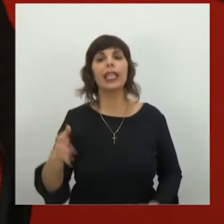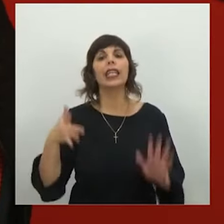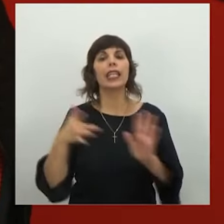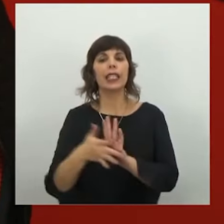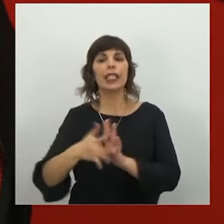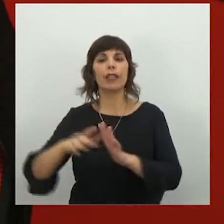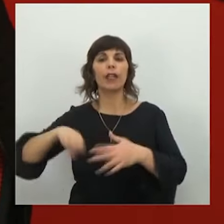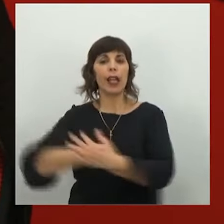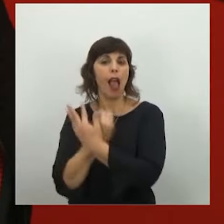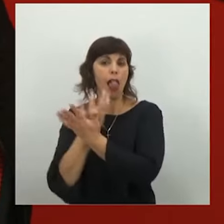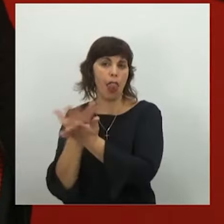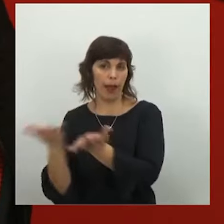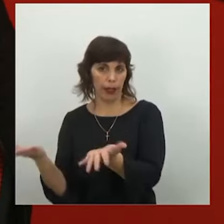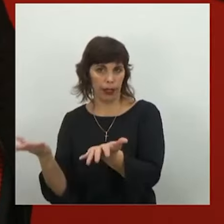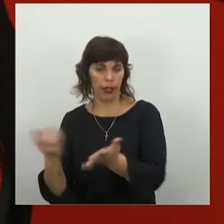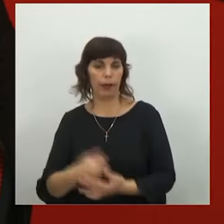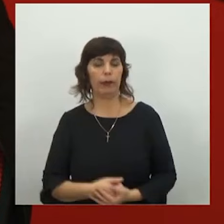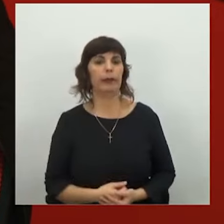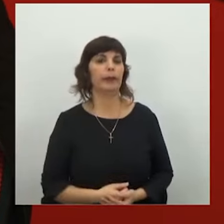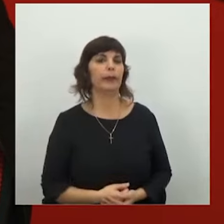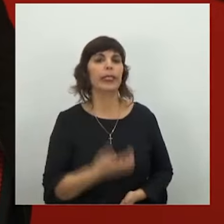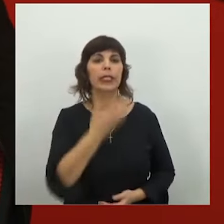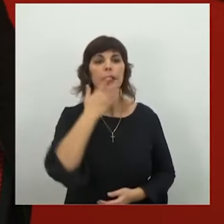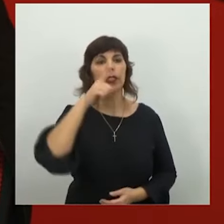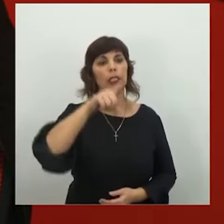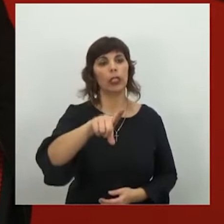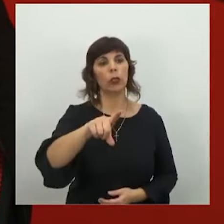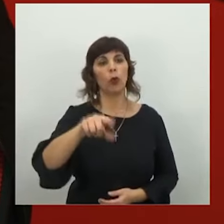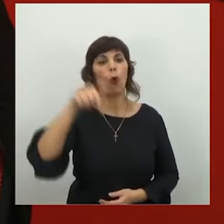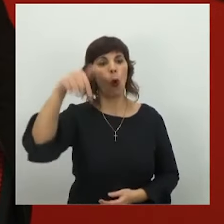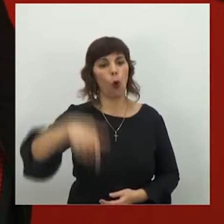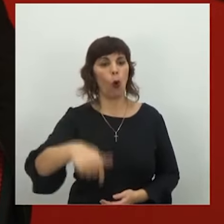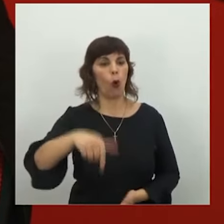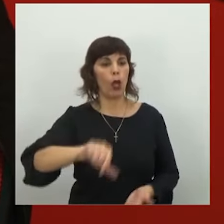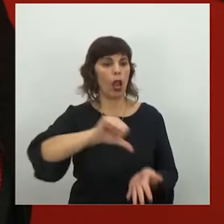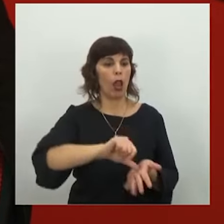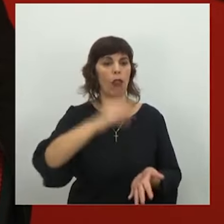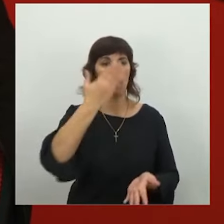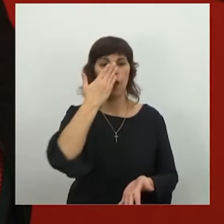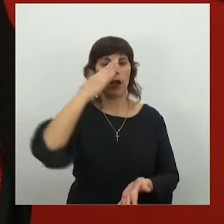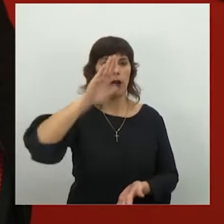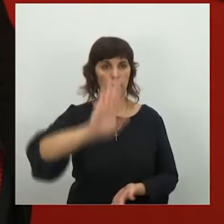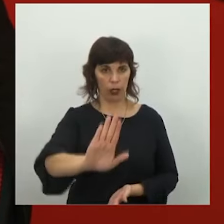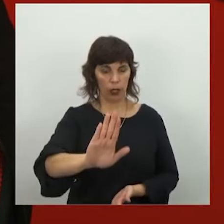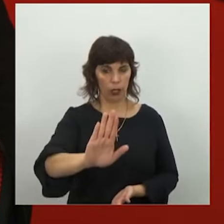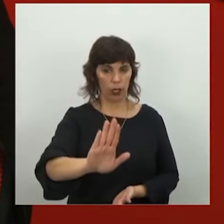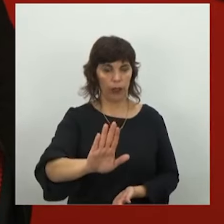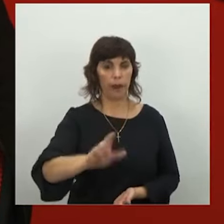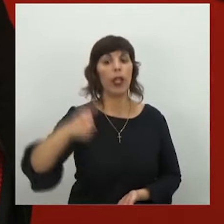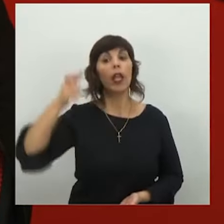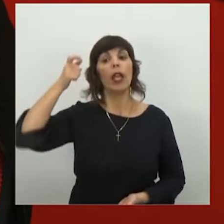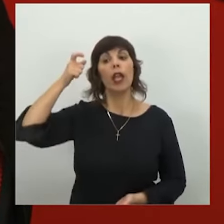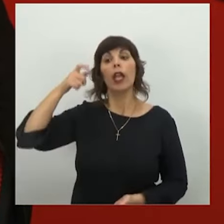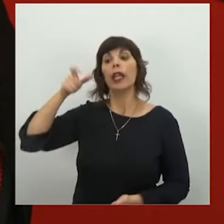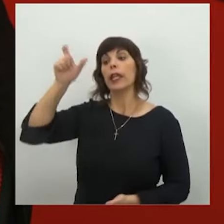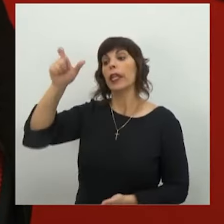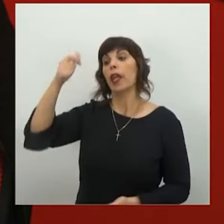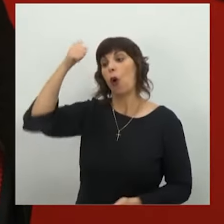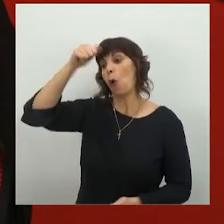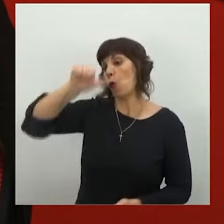si hoy en día tú vas a Jerusalén y hablas con un judío que cree